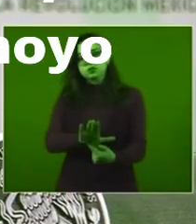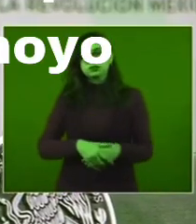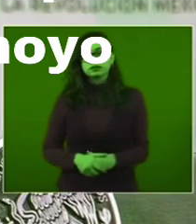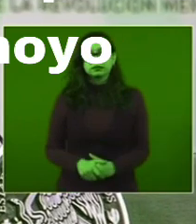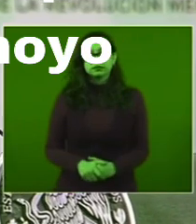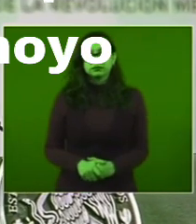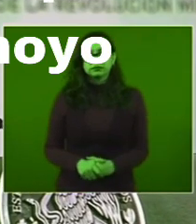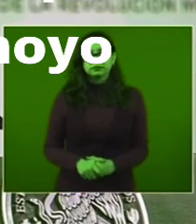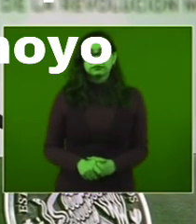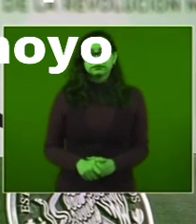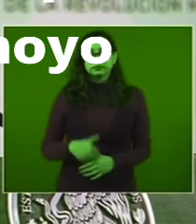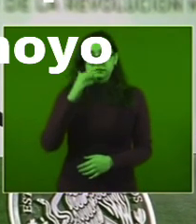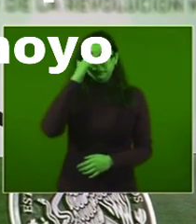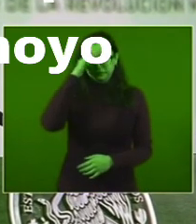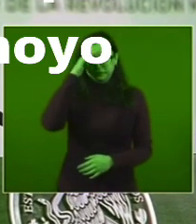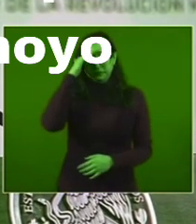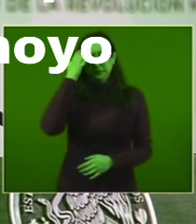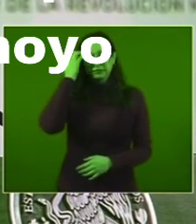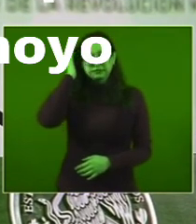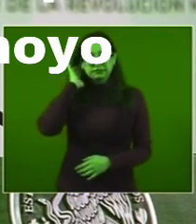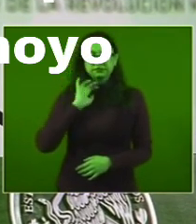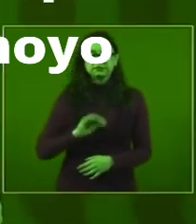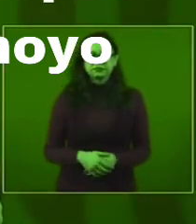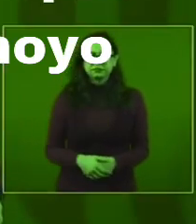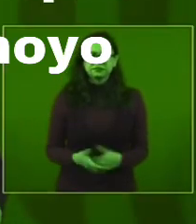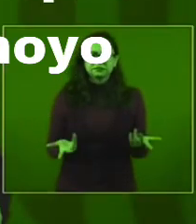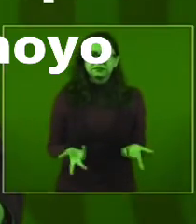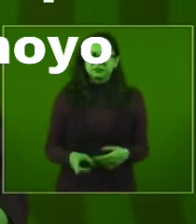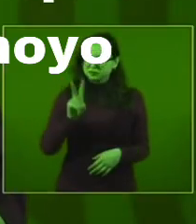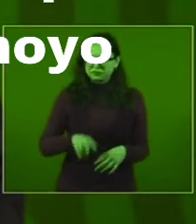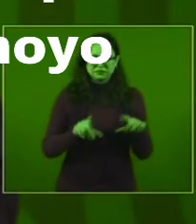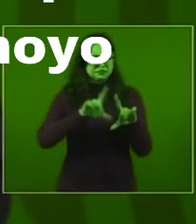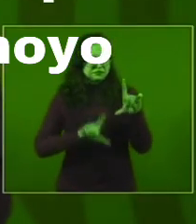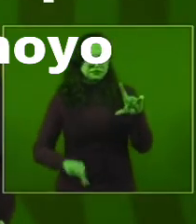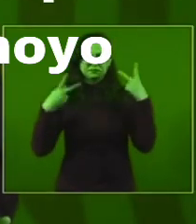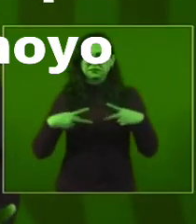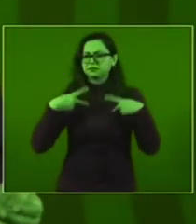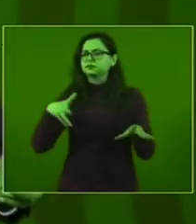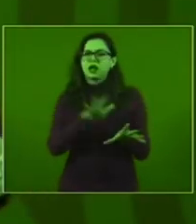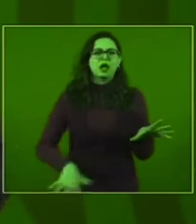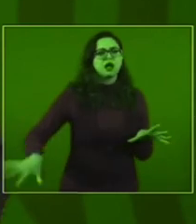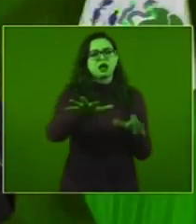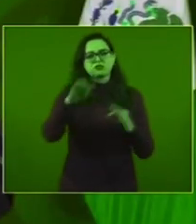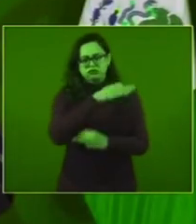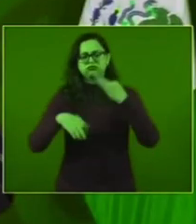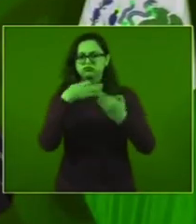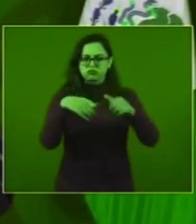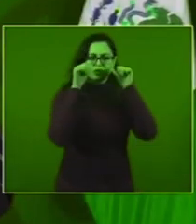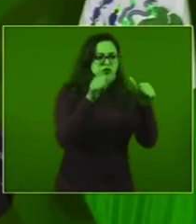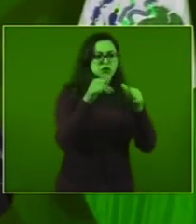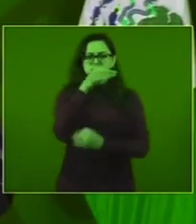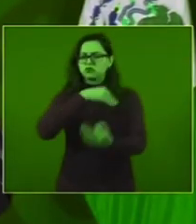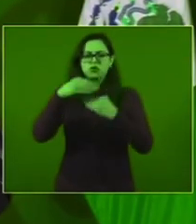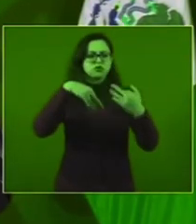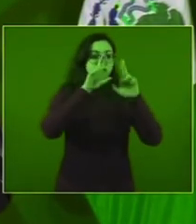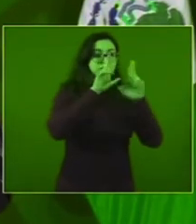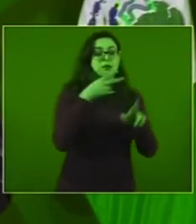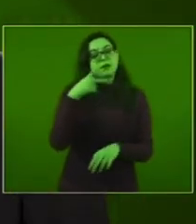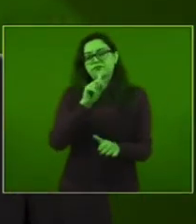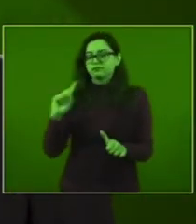el día primero te atiende a todos se escucha todo se respeta a todos pero se le da preferencia a los pobres